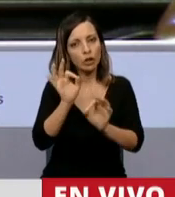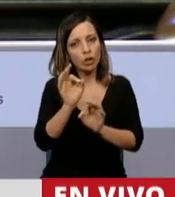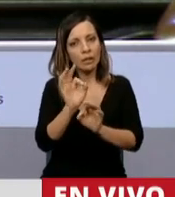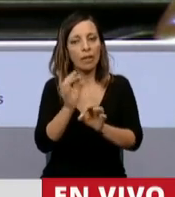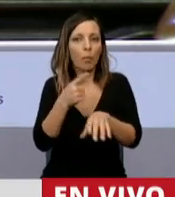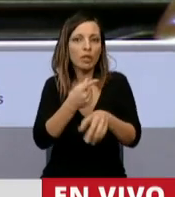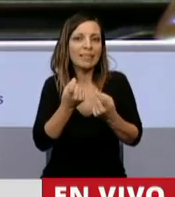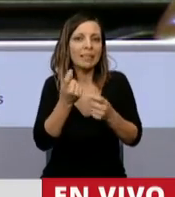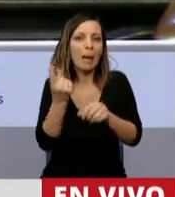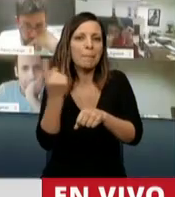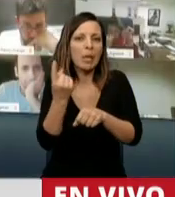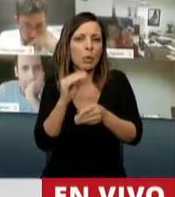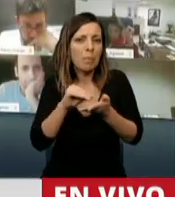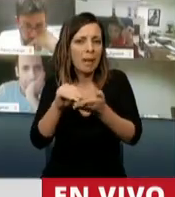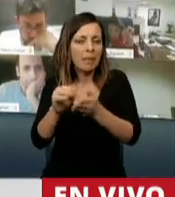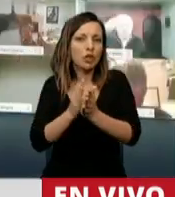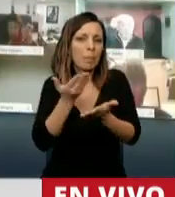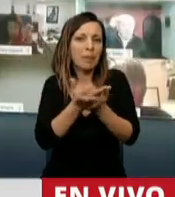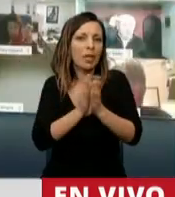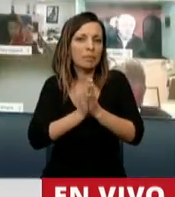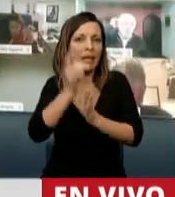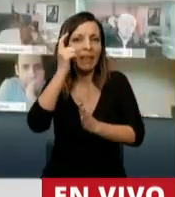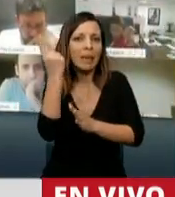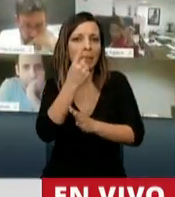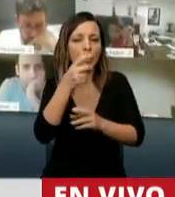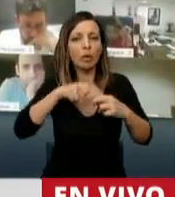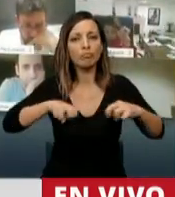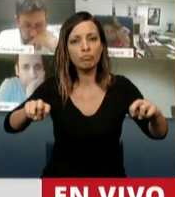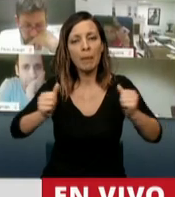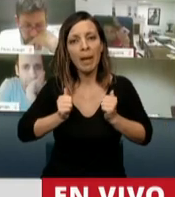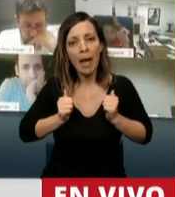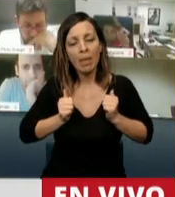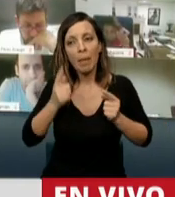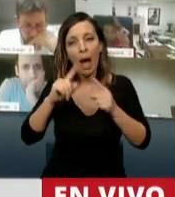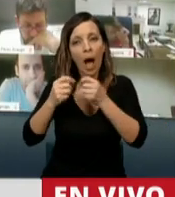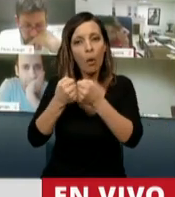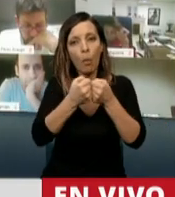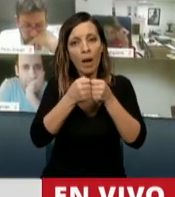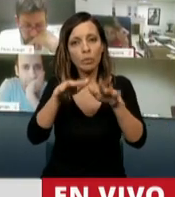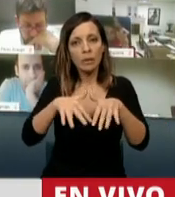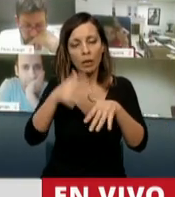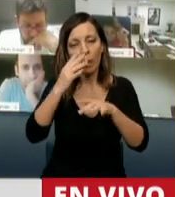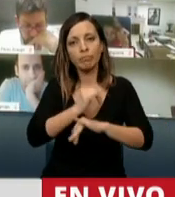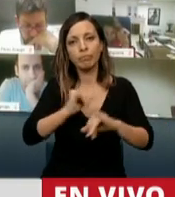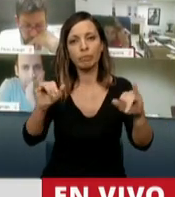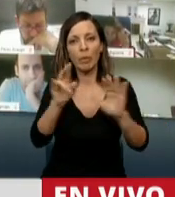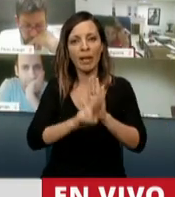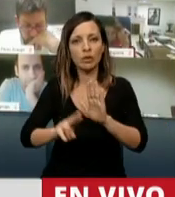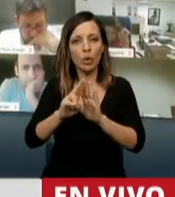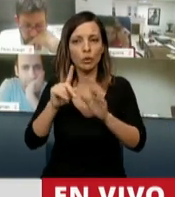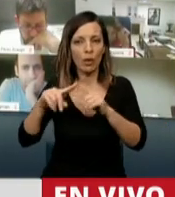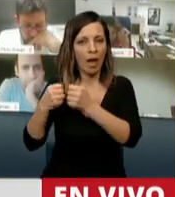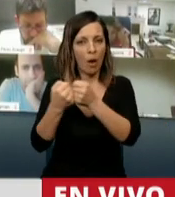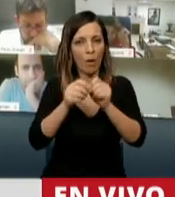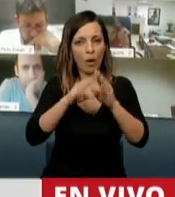unos minutos. Yo pediría si hacemos unos 10 minutos en las bancas para poder acordar un texto y sacar una resolución acordada por la